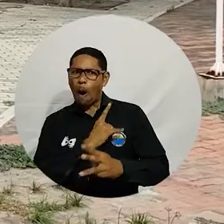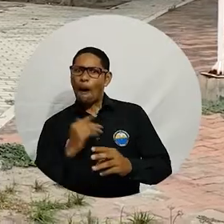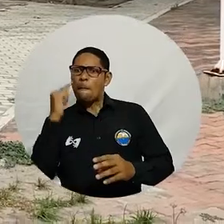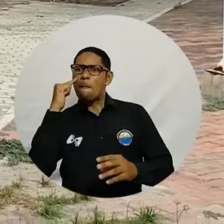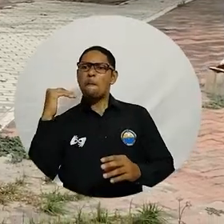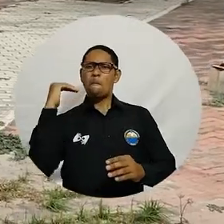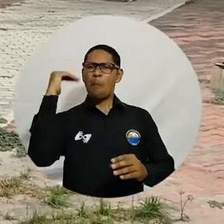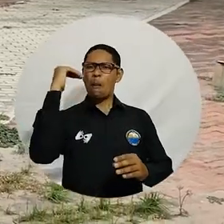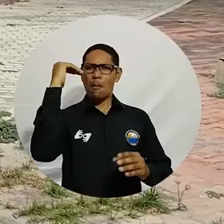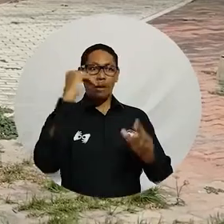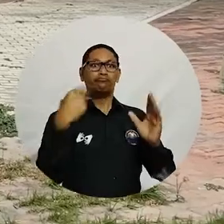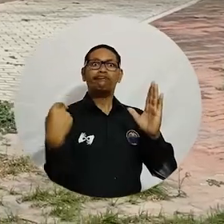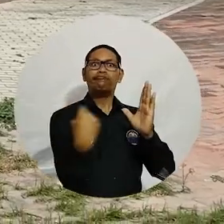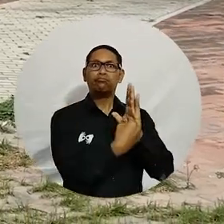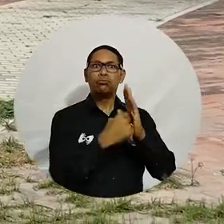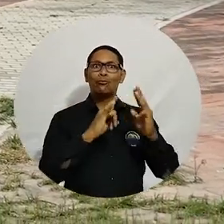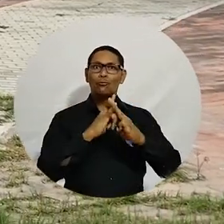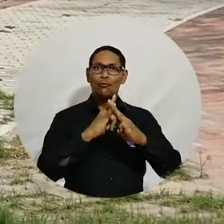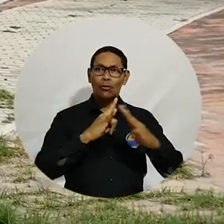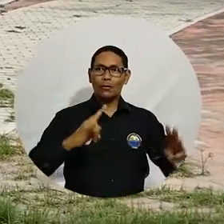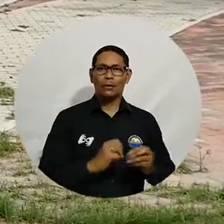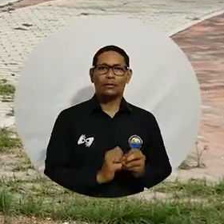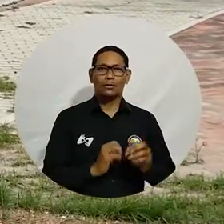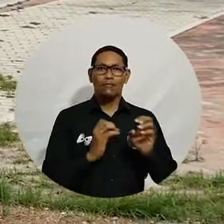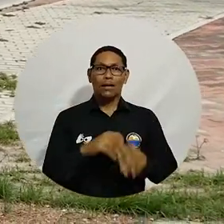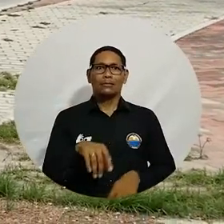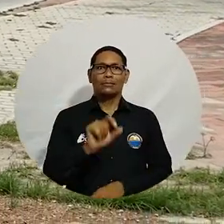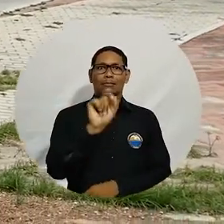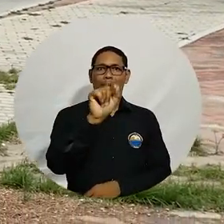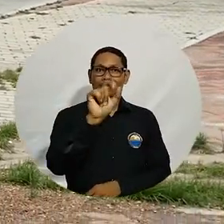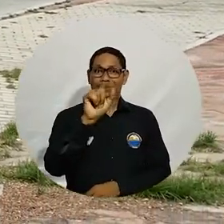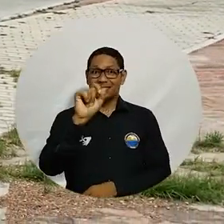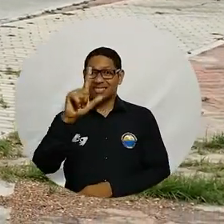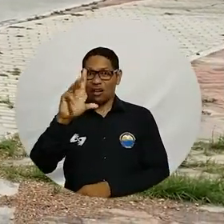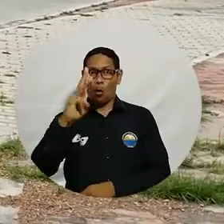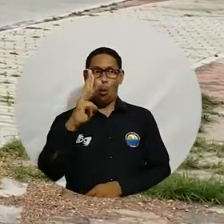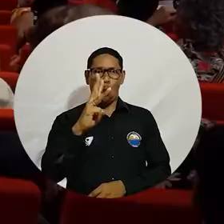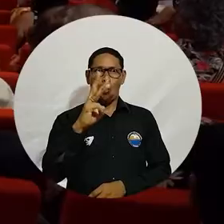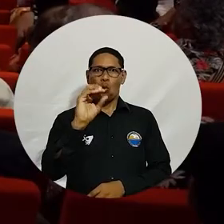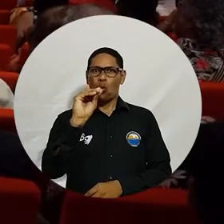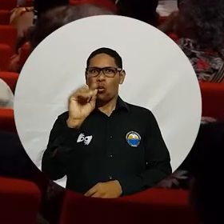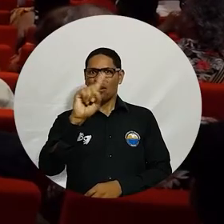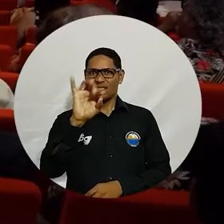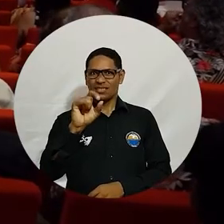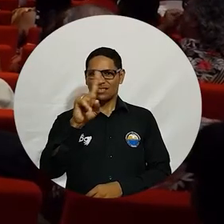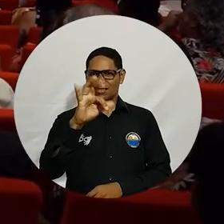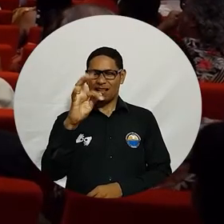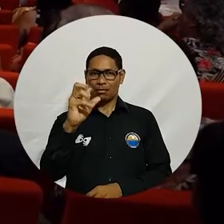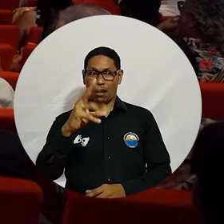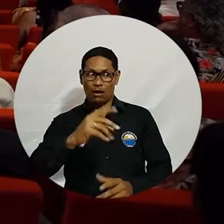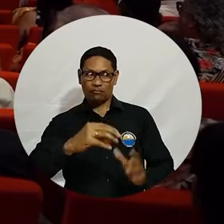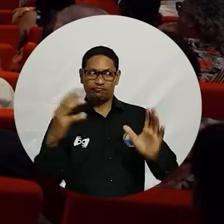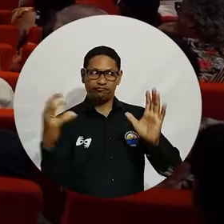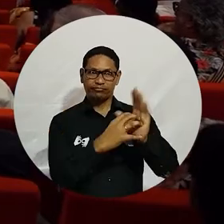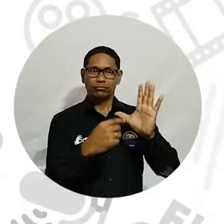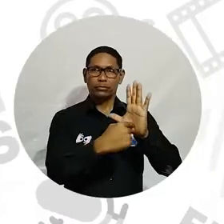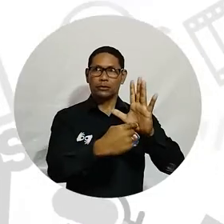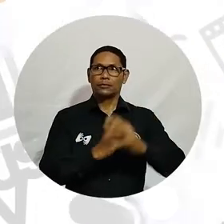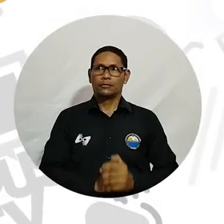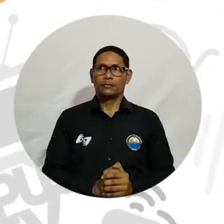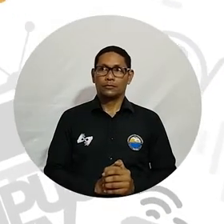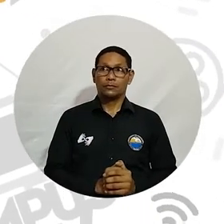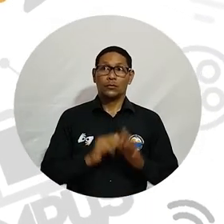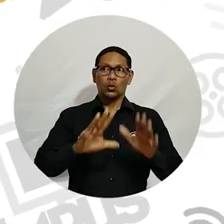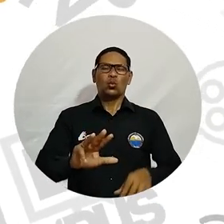universidades. Asimismo, la renovación del certificado de 3 estrellas QS Star. La directora regional de la